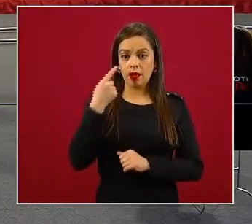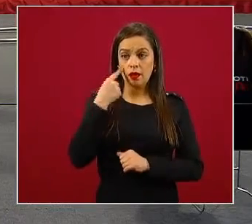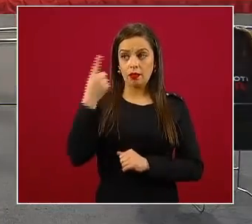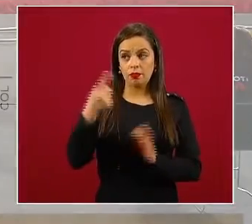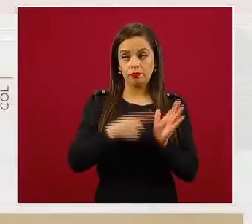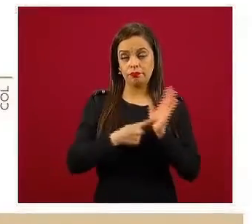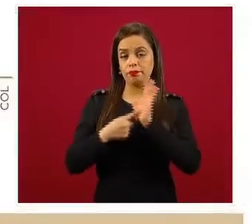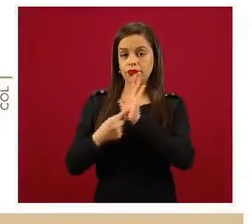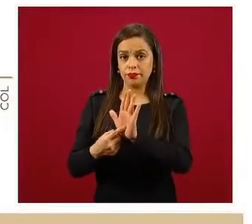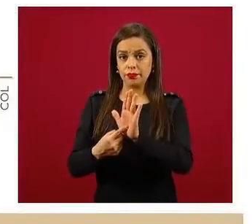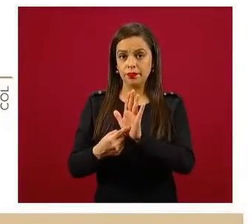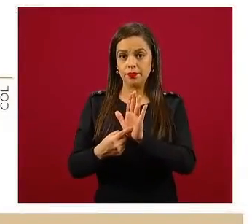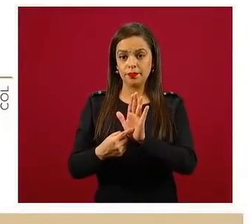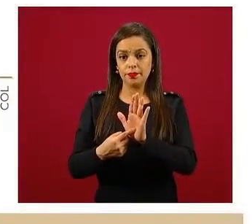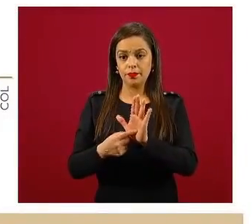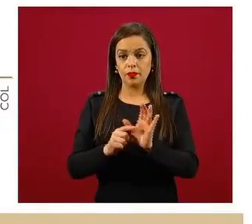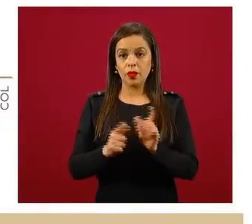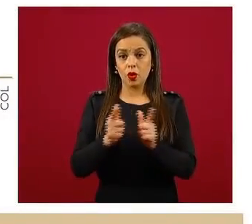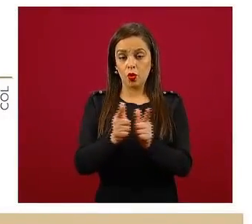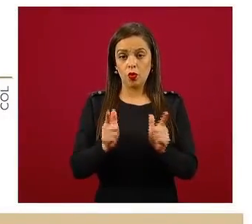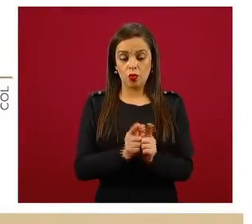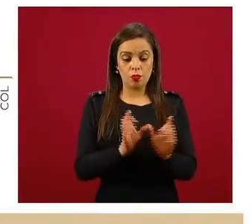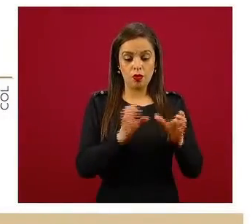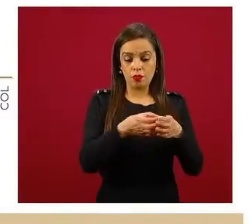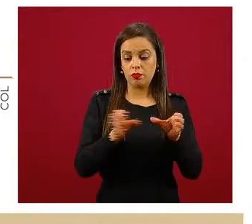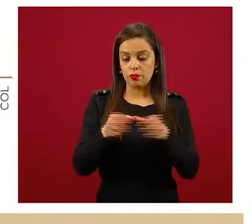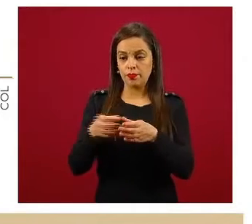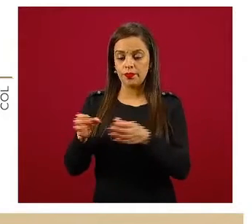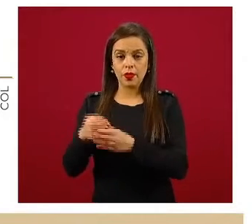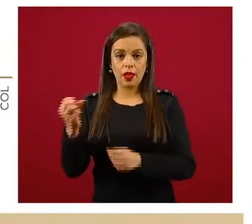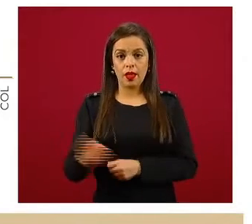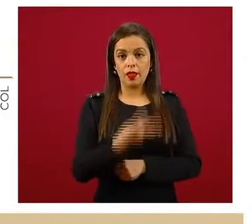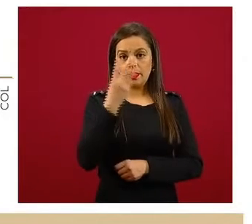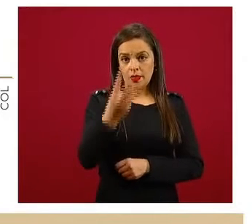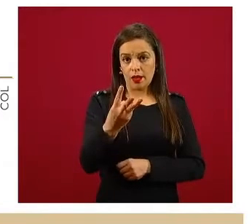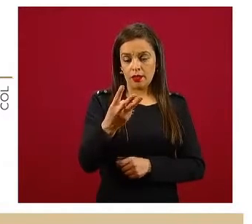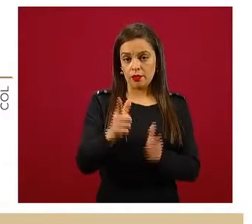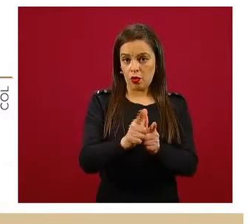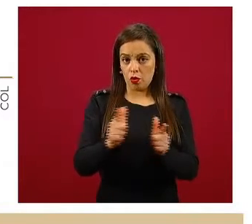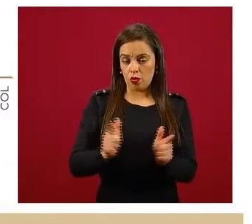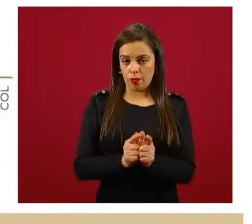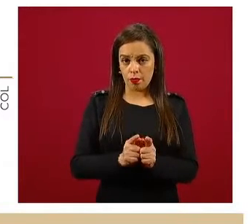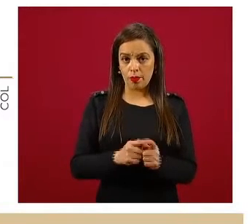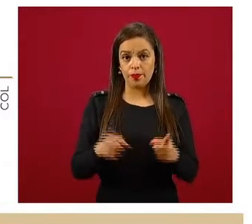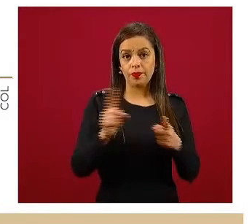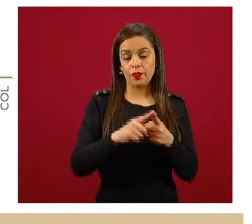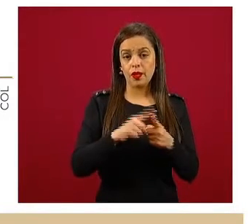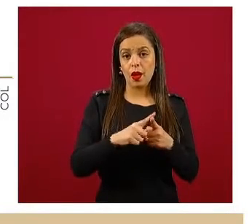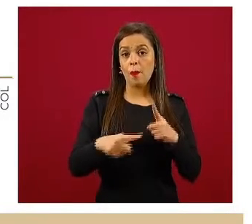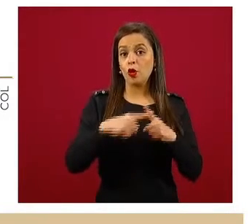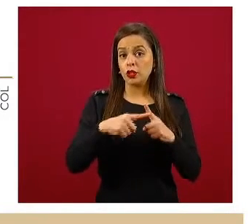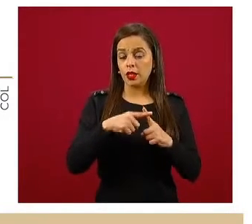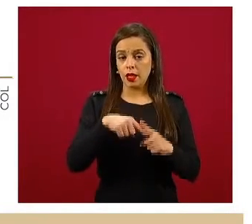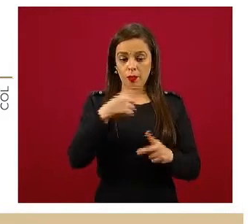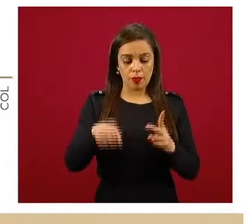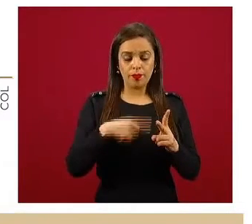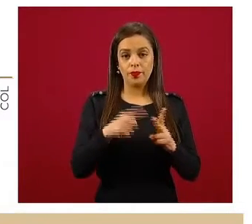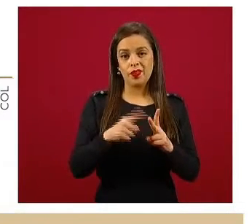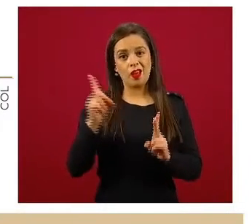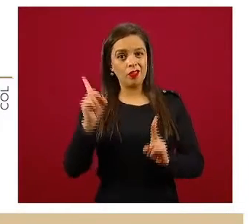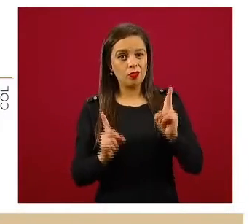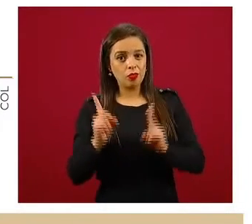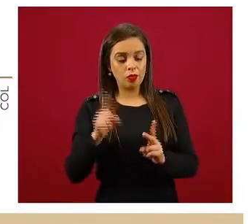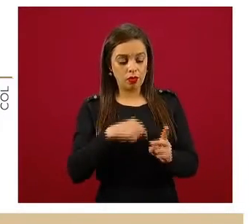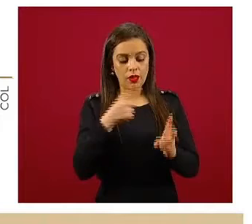están clasificados este grupo de personas en tres grupos: positivos, sospechosos y aquellos que también ya han